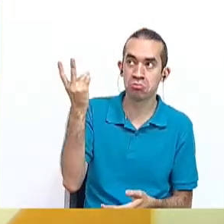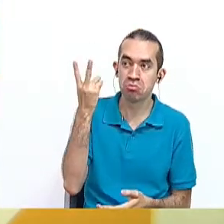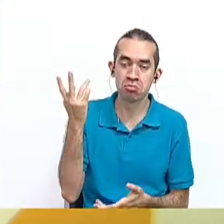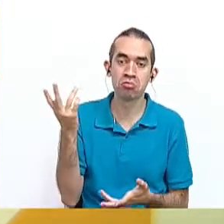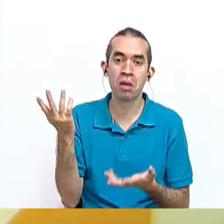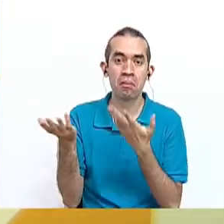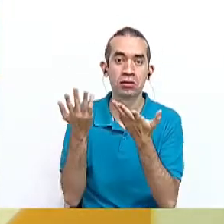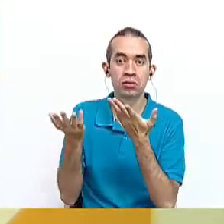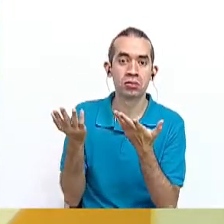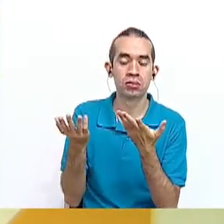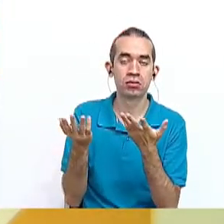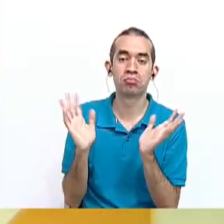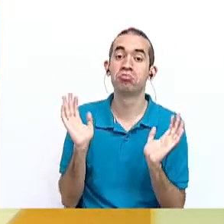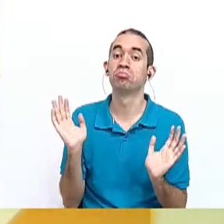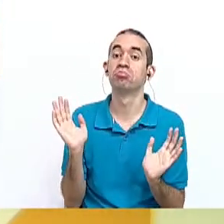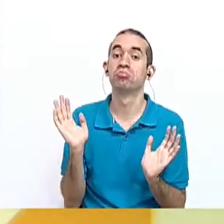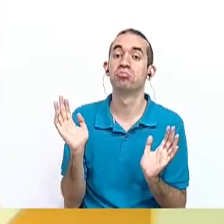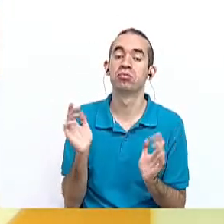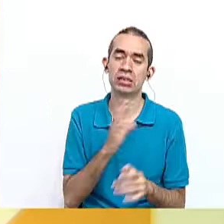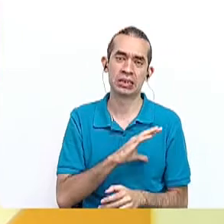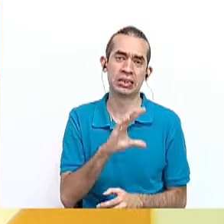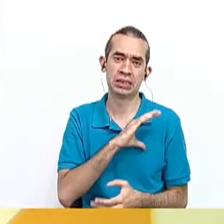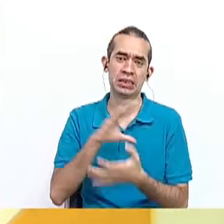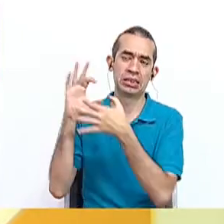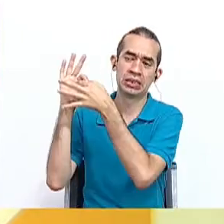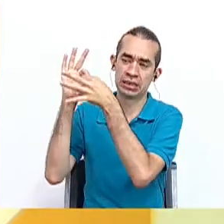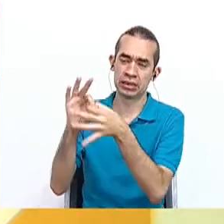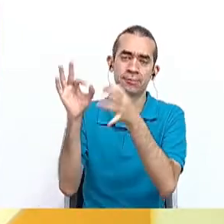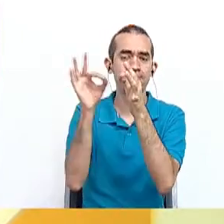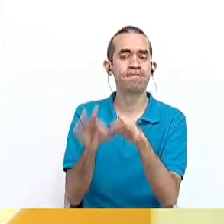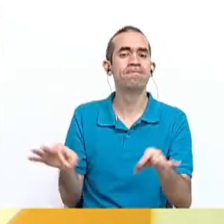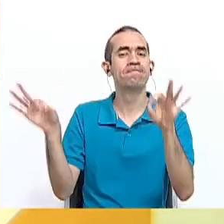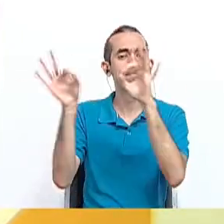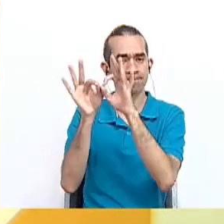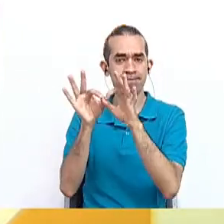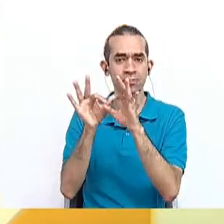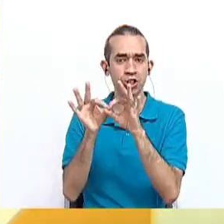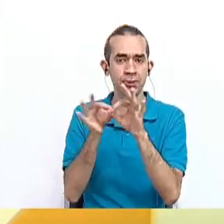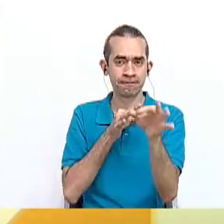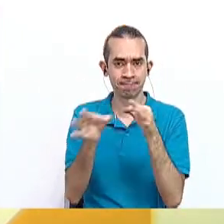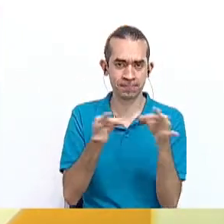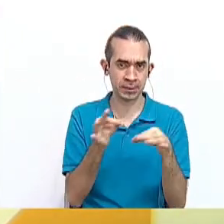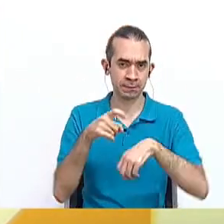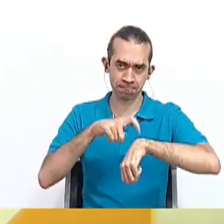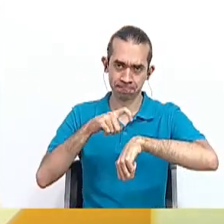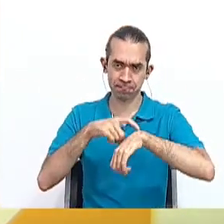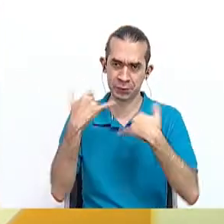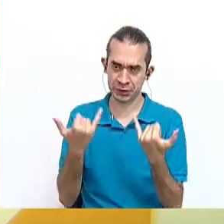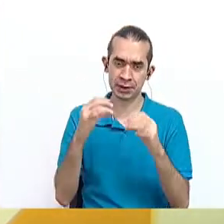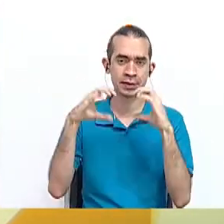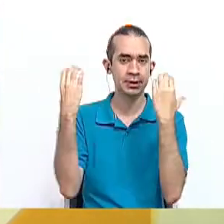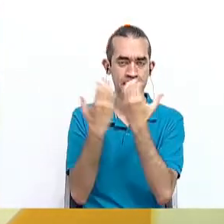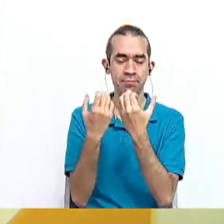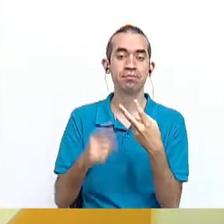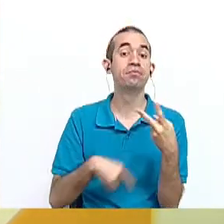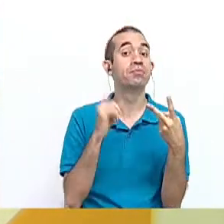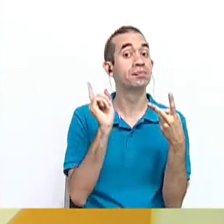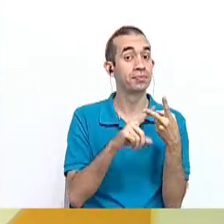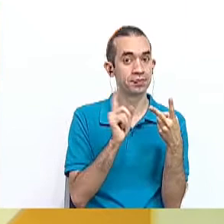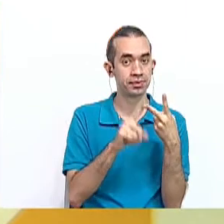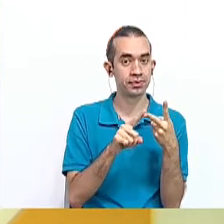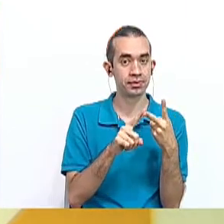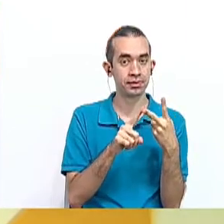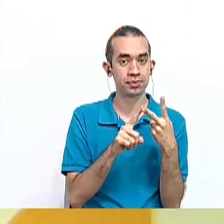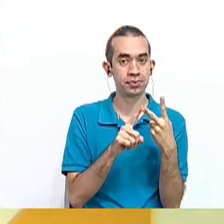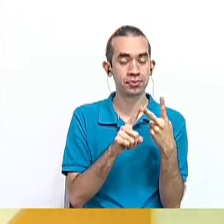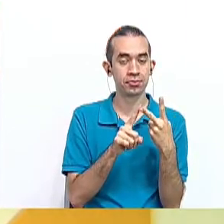Tal vez. Bueno, esa característica va a ser muy importante para el transcurso de la clase. Y la segunda pregunta que nos vamos a hacer